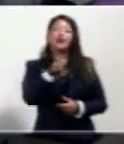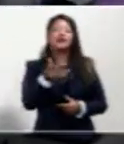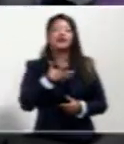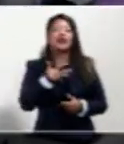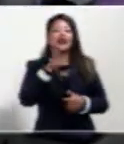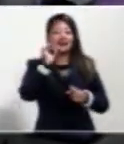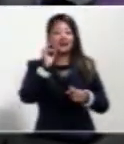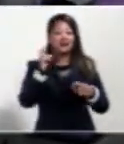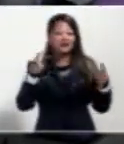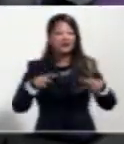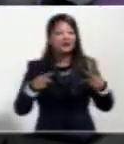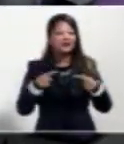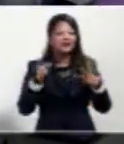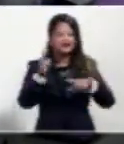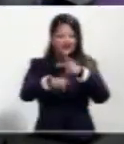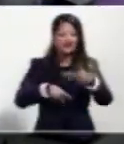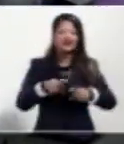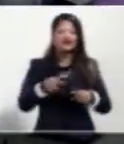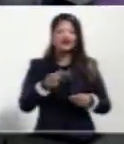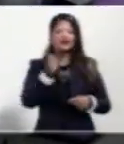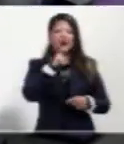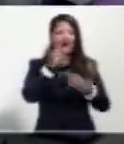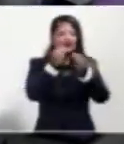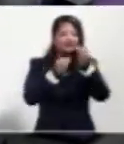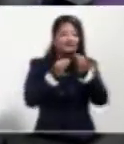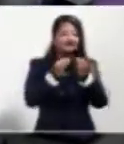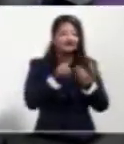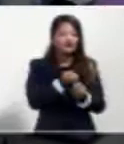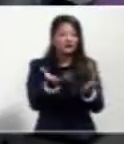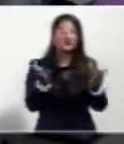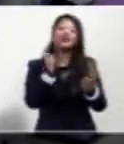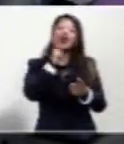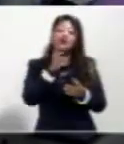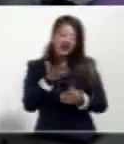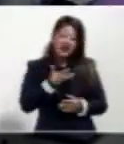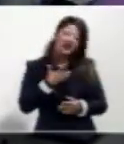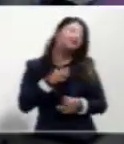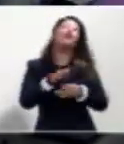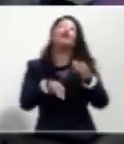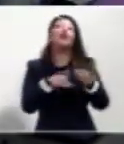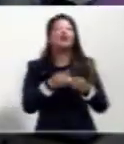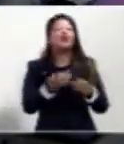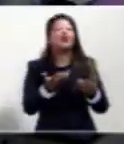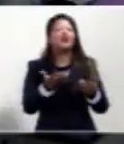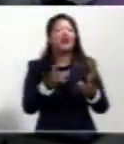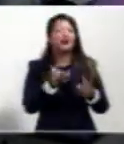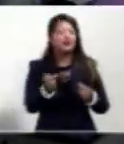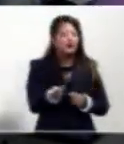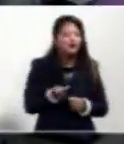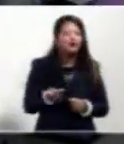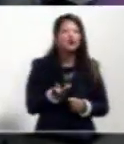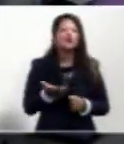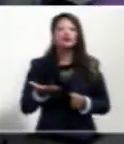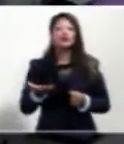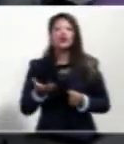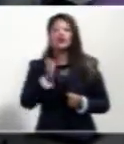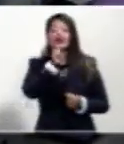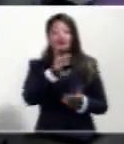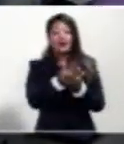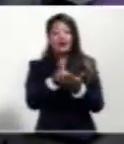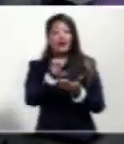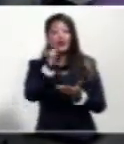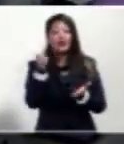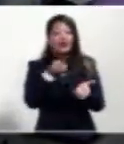30 expositores que tenemos de gastronomía, yo creo que abarcamos lo que son todos los platillos a base de pulque, más aparte, obviamente,